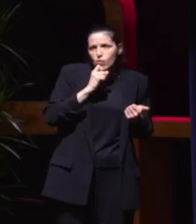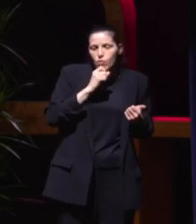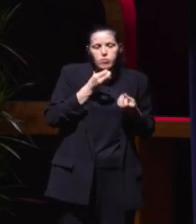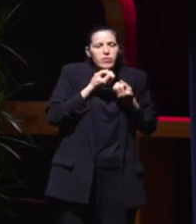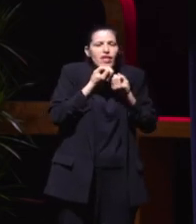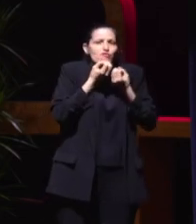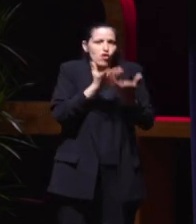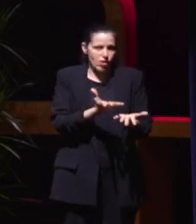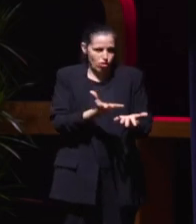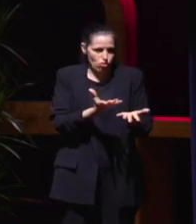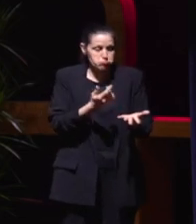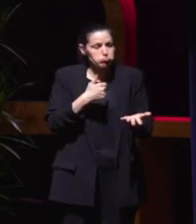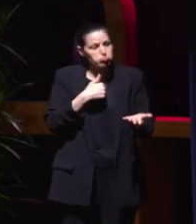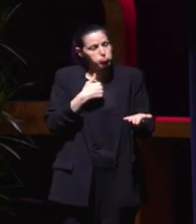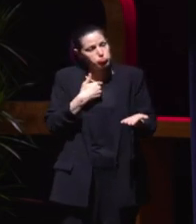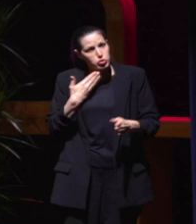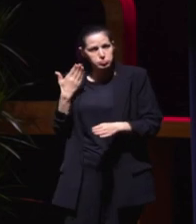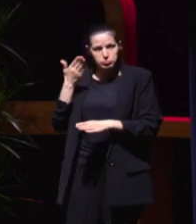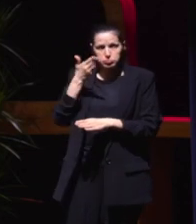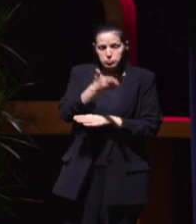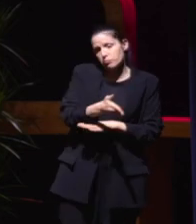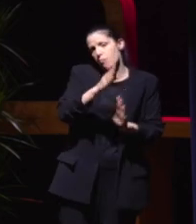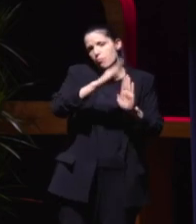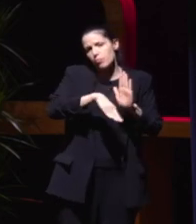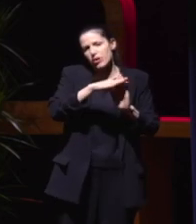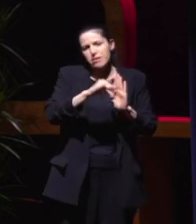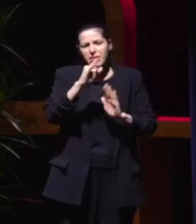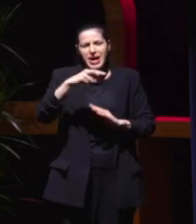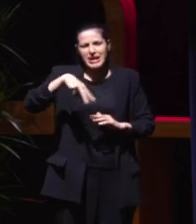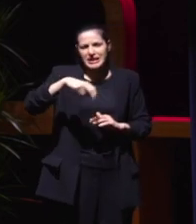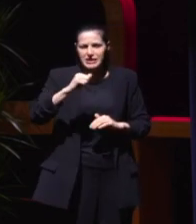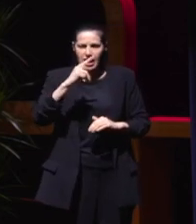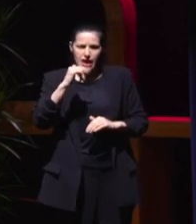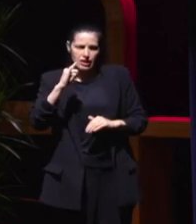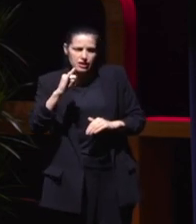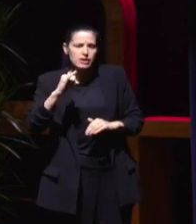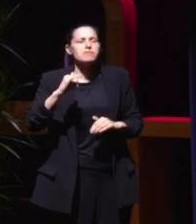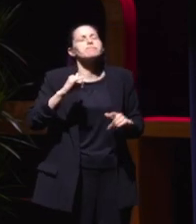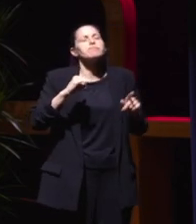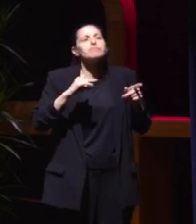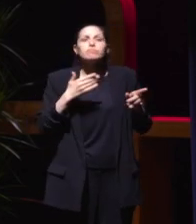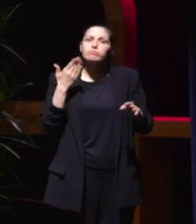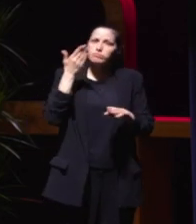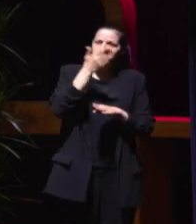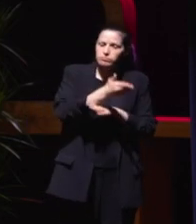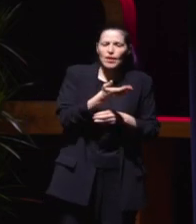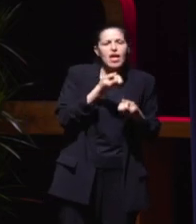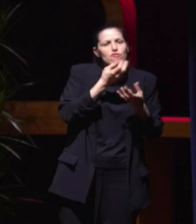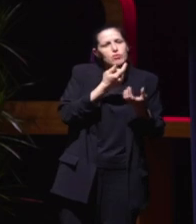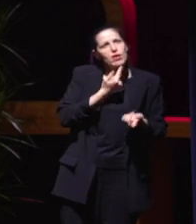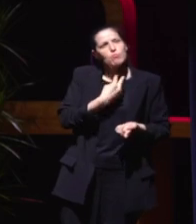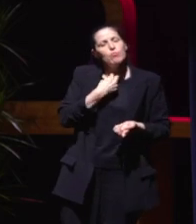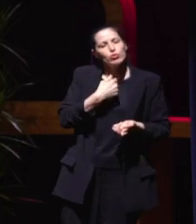información entonces yo iba al programa de iñaki Gabilondo con un reportaje Y decía la información con María Guerra